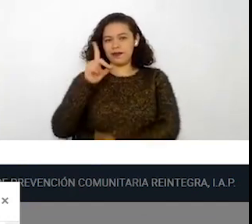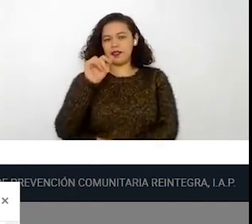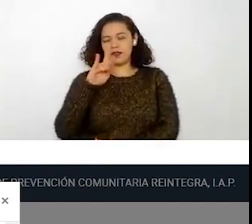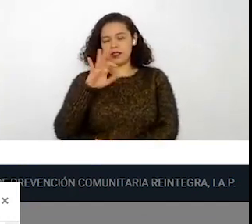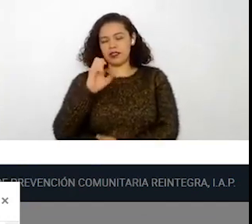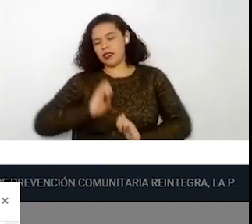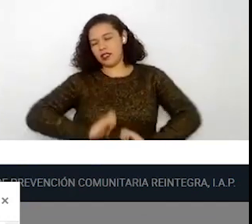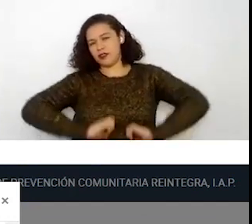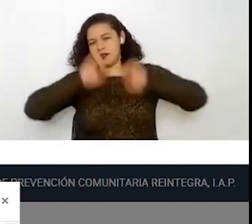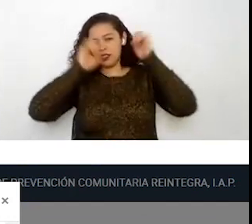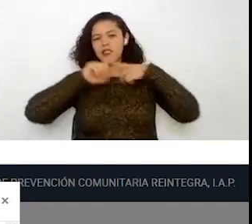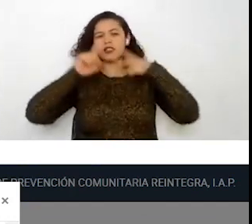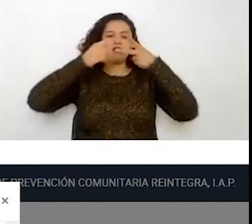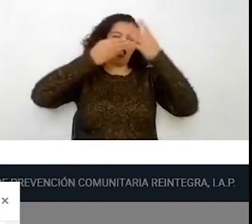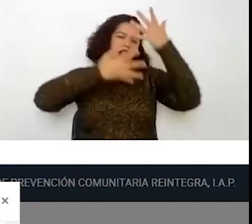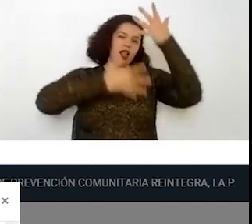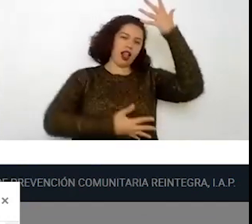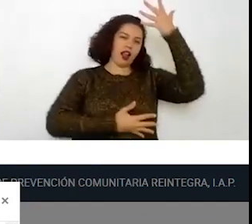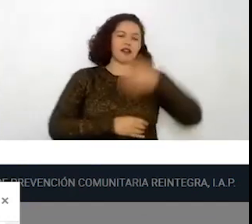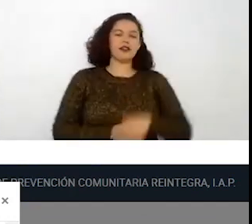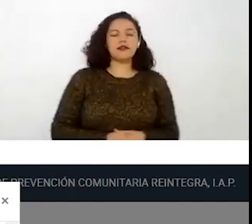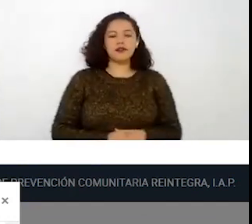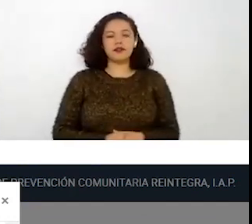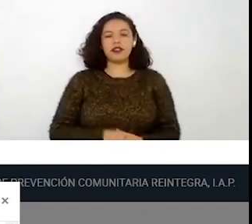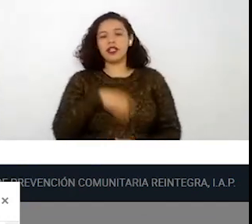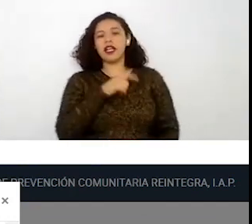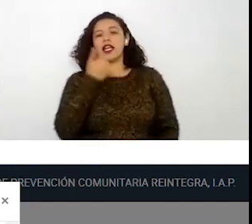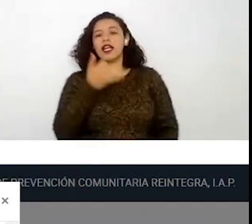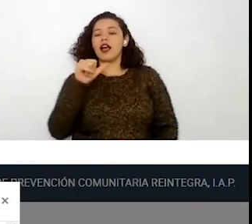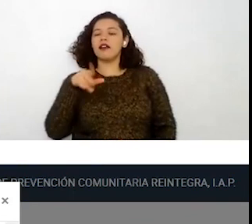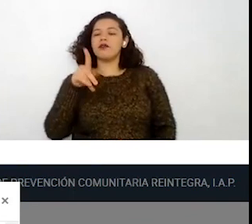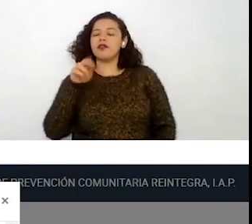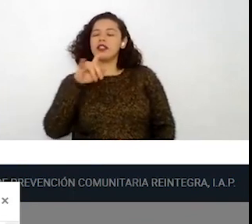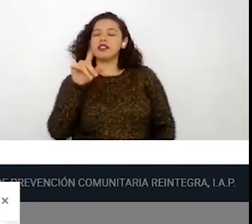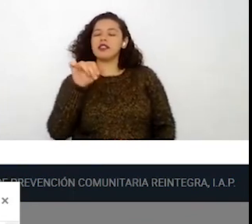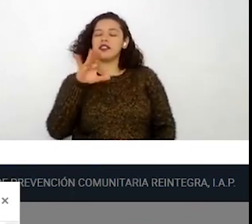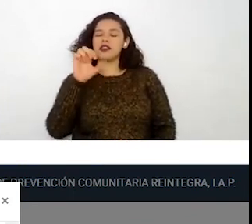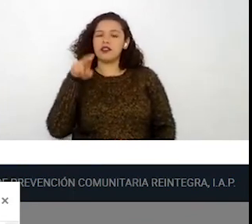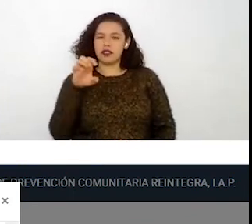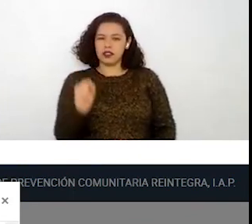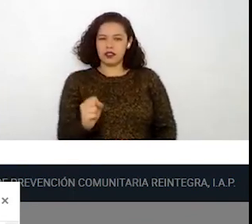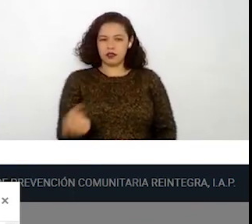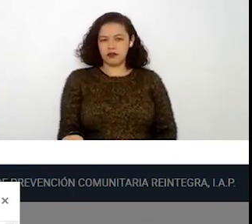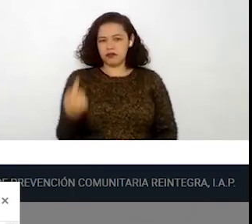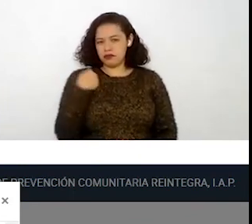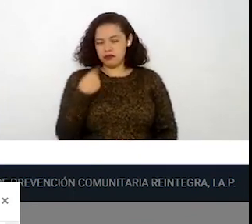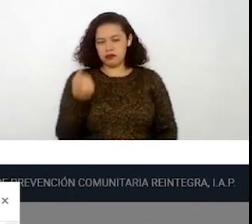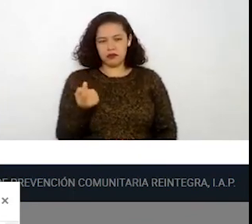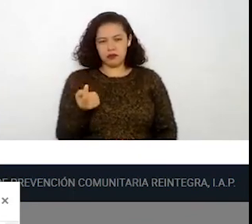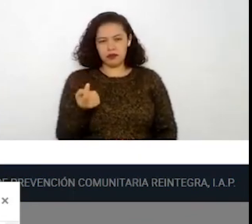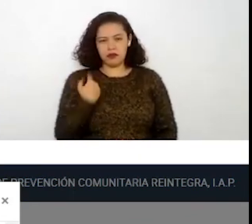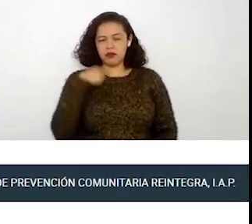edificios depreciaciones de todo todo todo esto Y amortizaciones entonces la voy a voy a